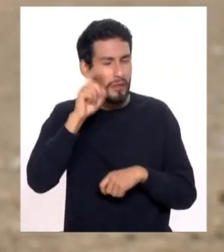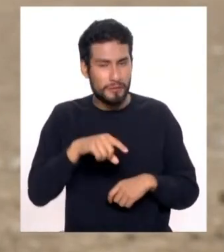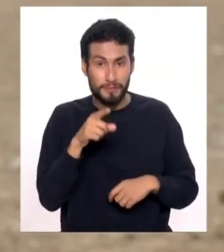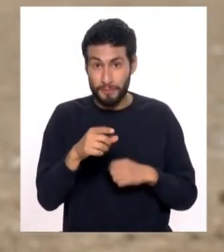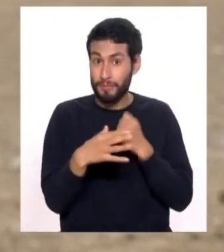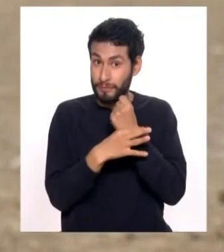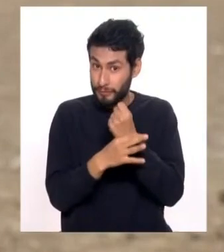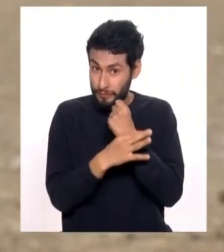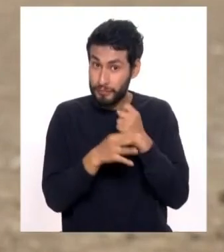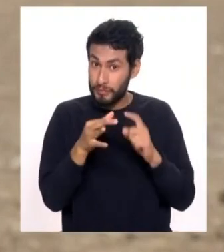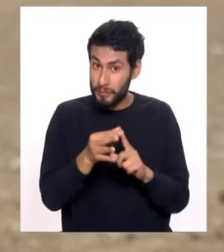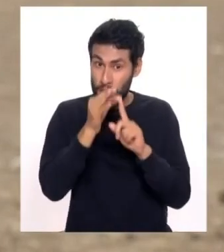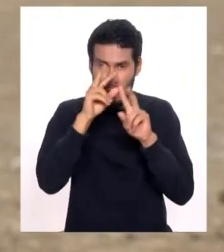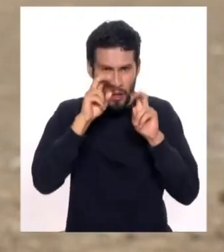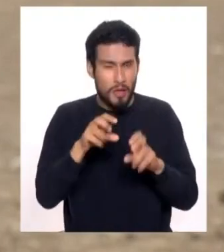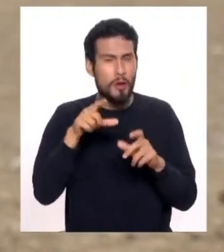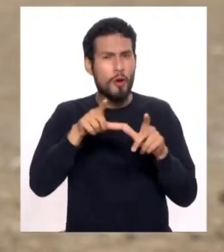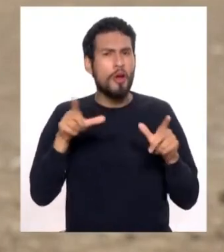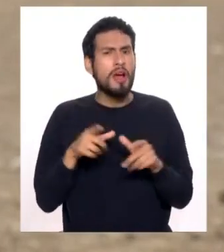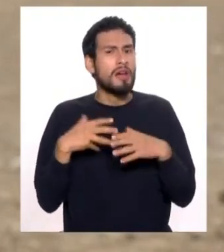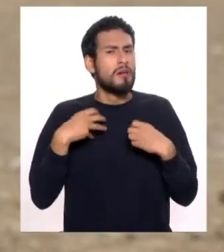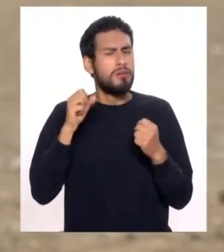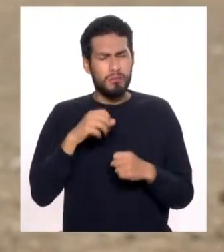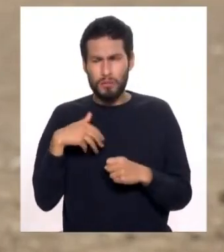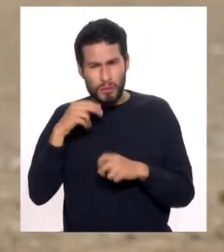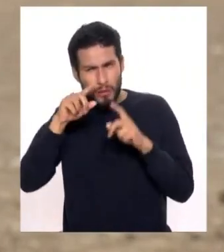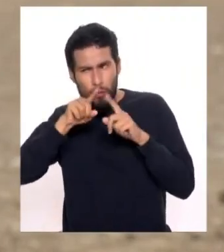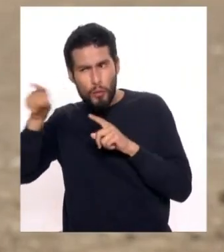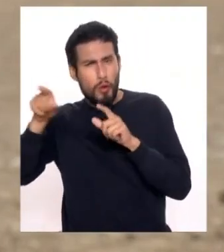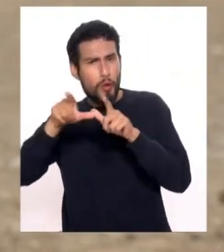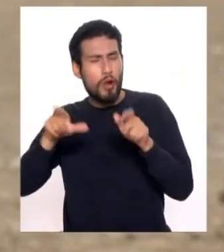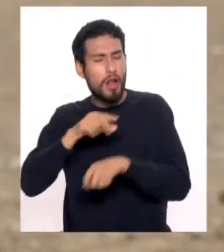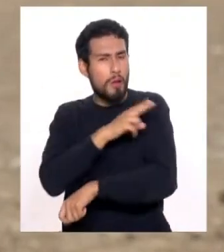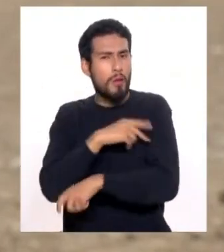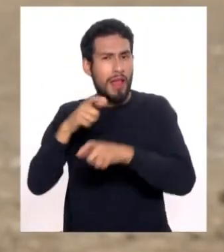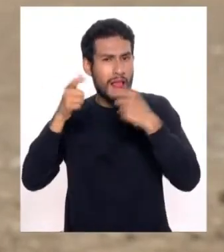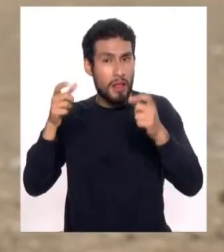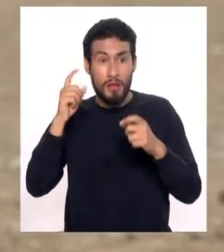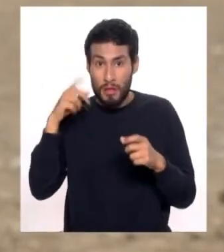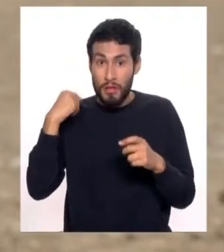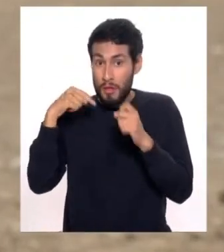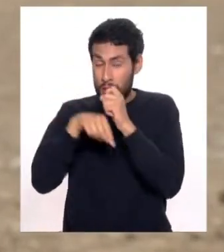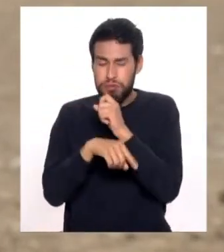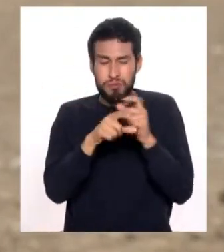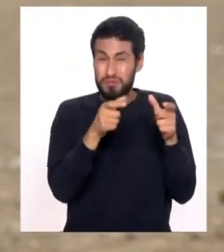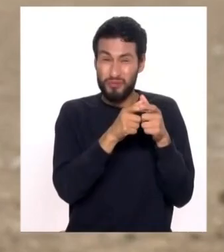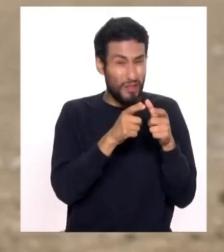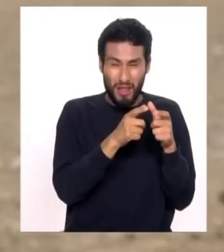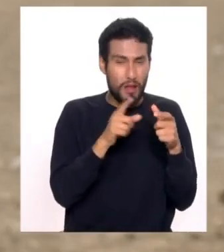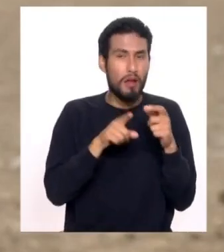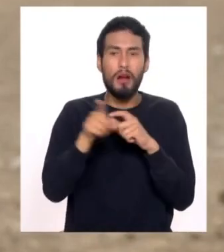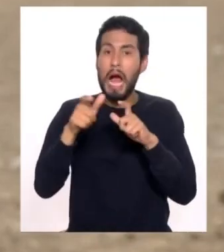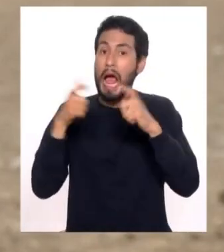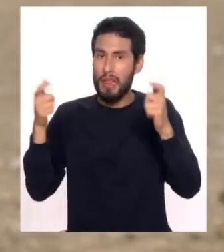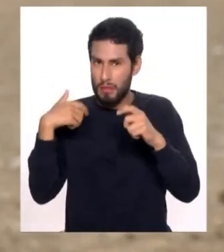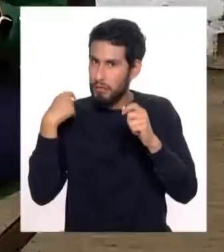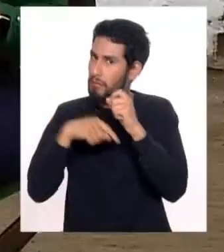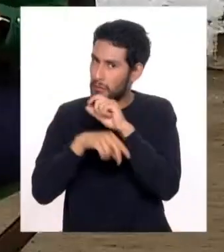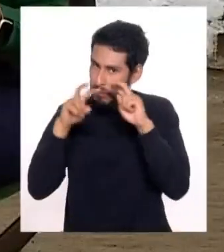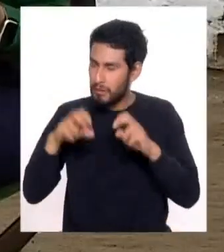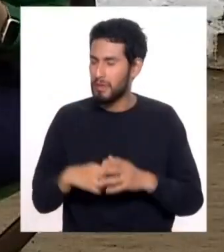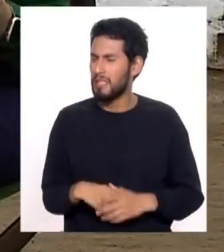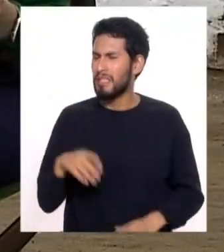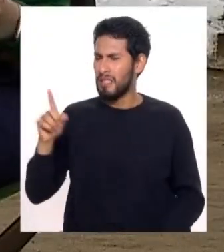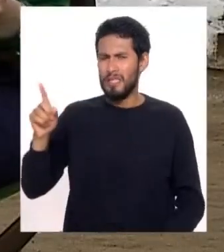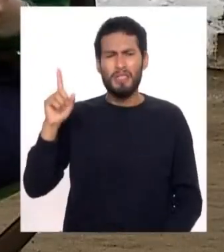médico especialista a su centro de salud para que lo refieran, en todo caso, si a ese nivel no se puede solucionar. Un poco conocer de que este es un